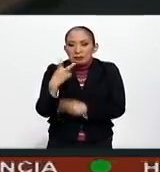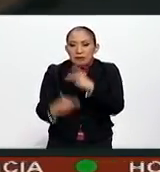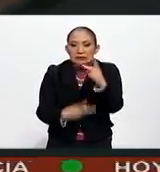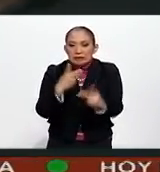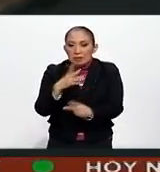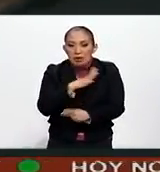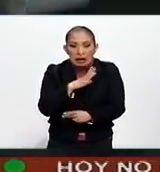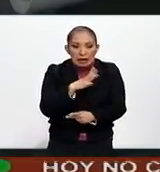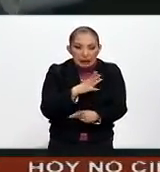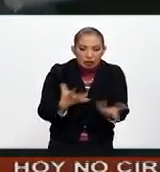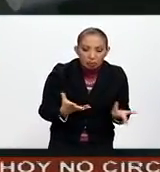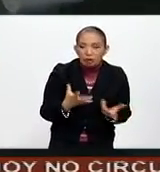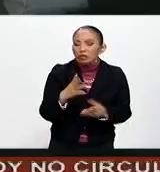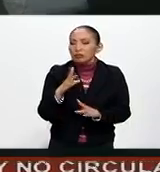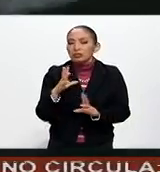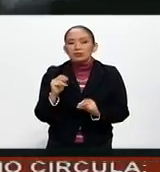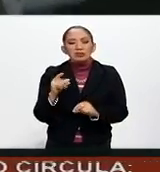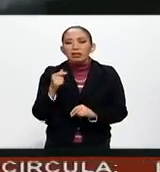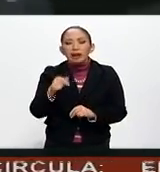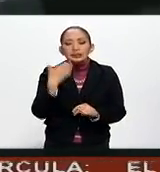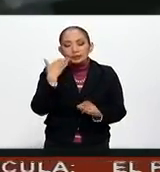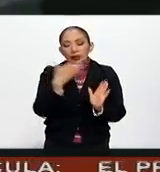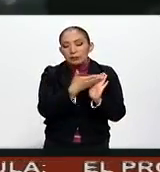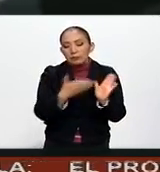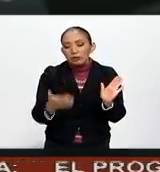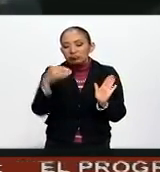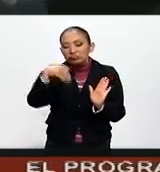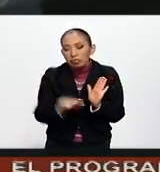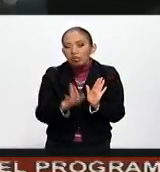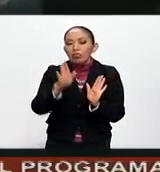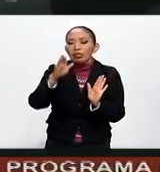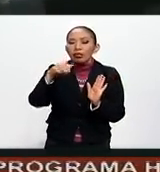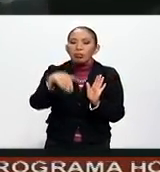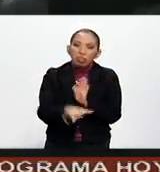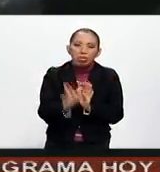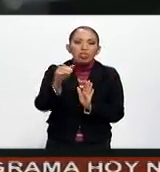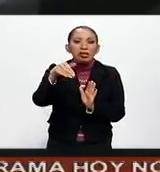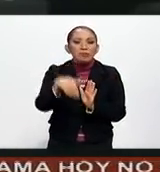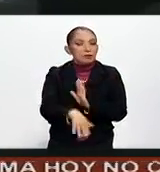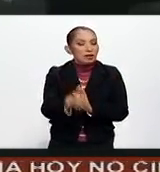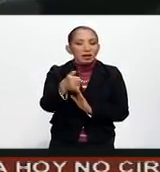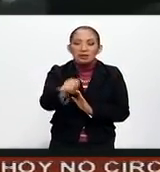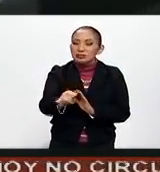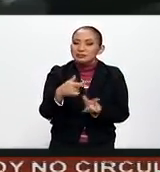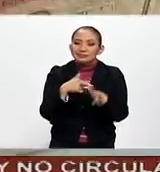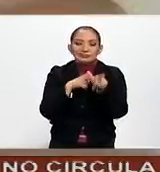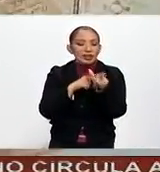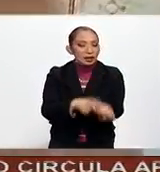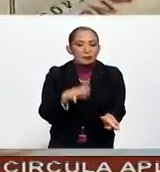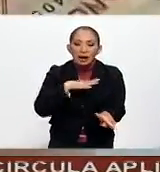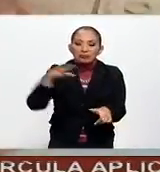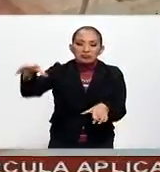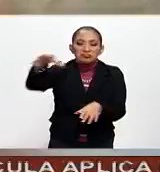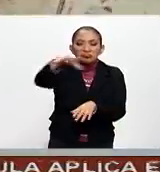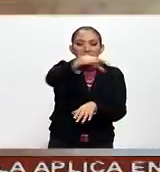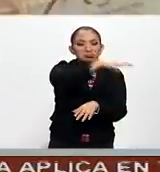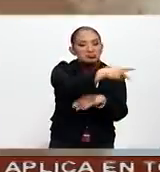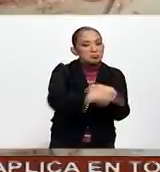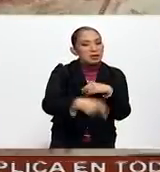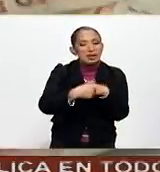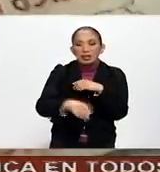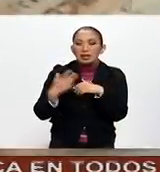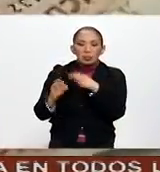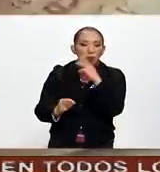que ya tiene contratados. Pero estamos en un periodo de mucha volatilidad, así va a seguir porque hay muchos factores de riesgo